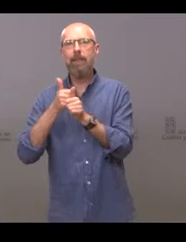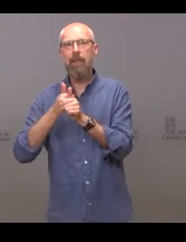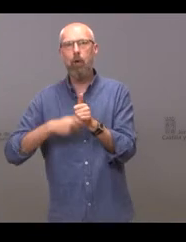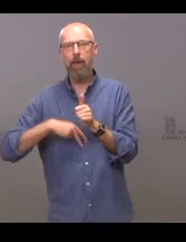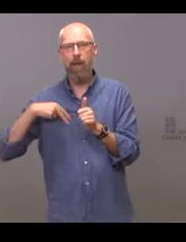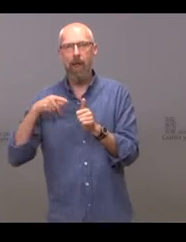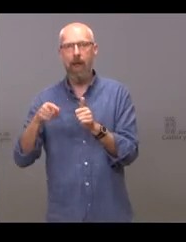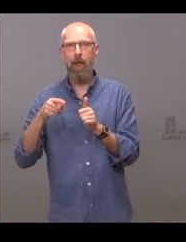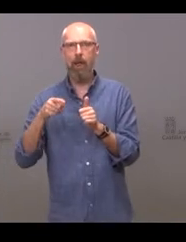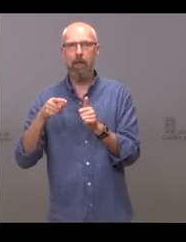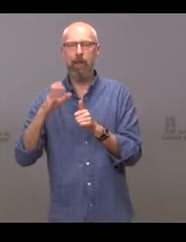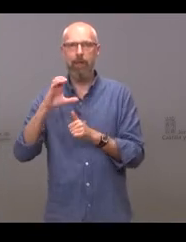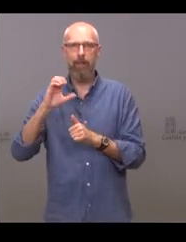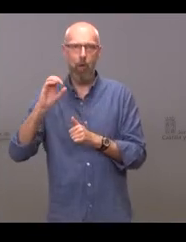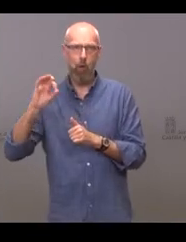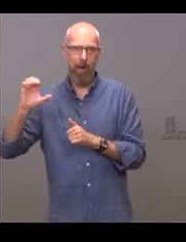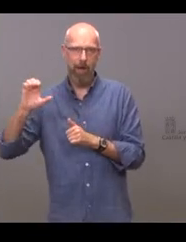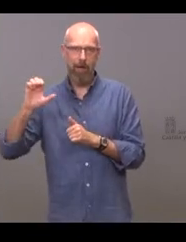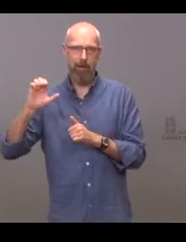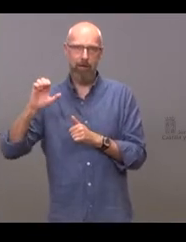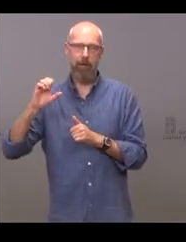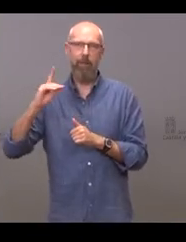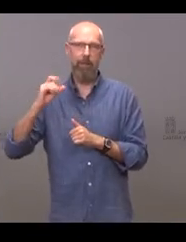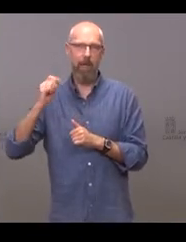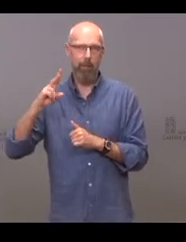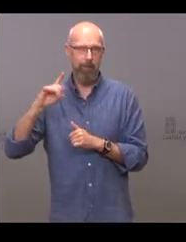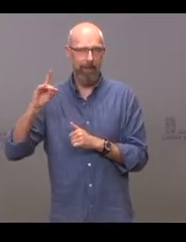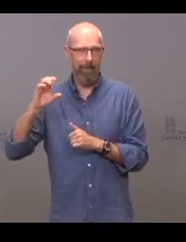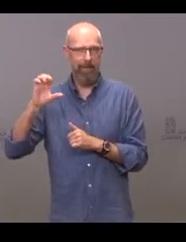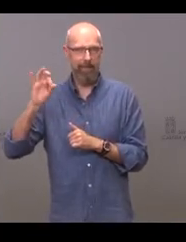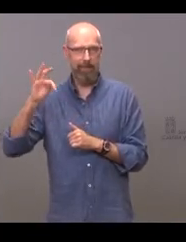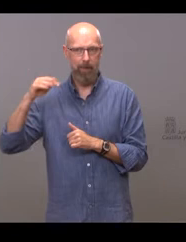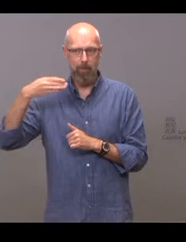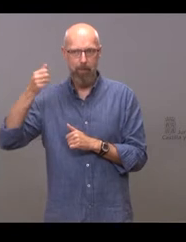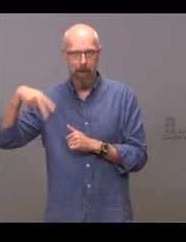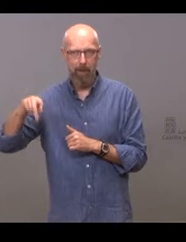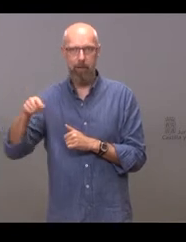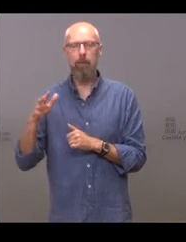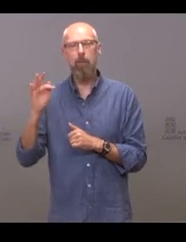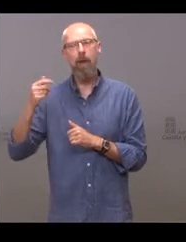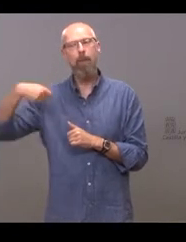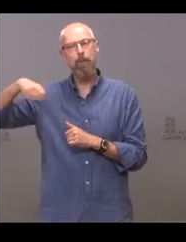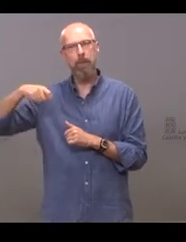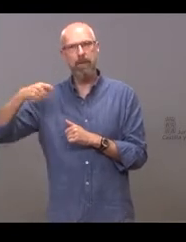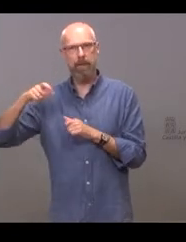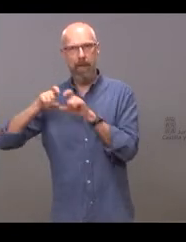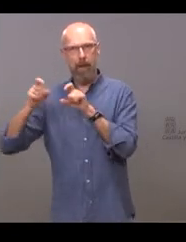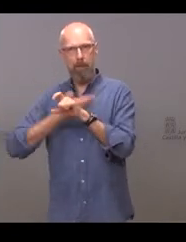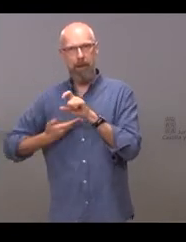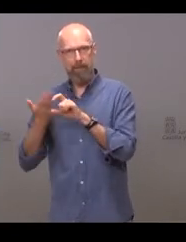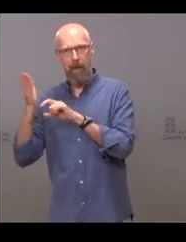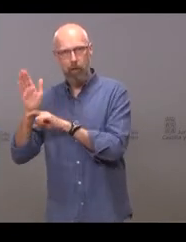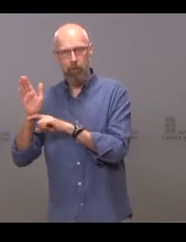cc.oo de castilla león david la vida esteban y al presidente de los empresarios a la marca ac de salamanca estaría aquí con nosotros